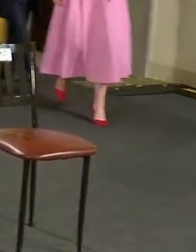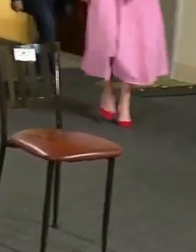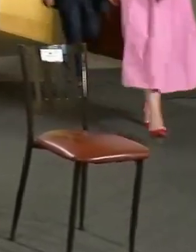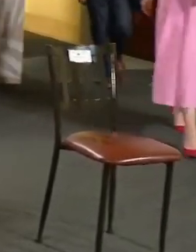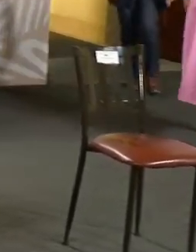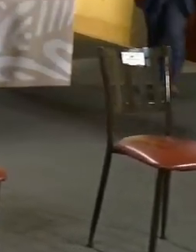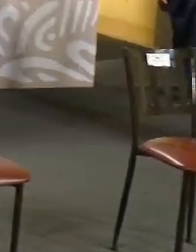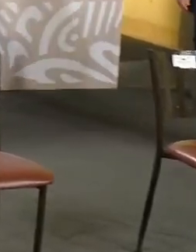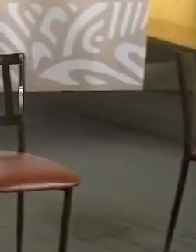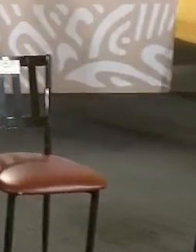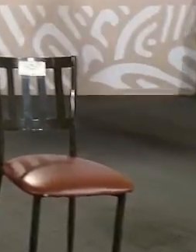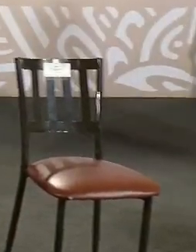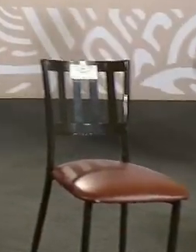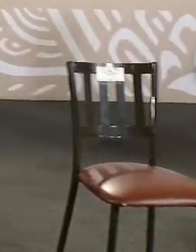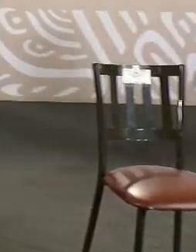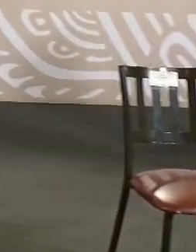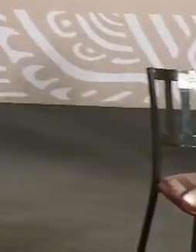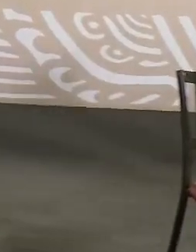Tardes.